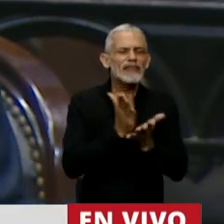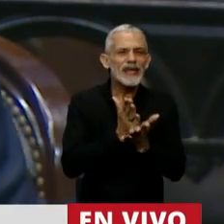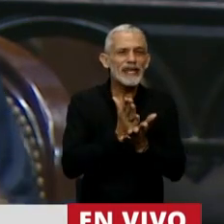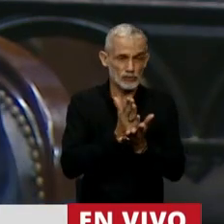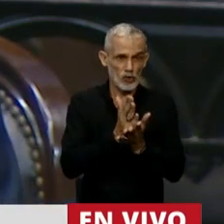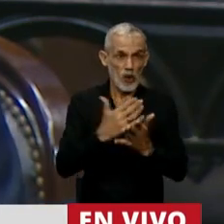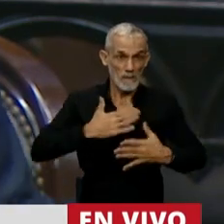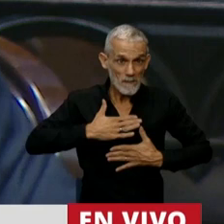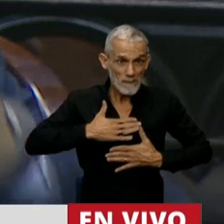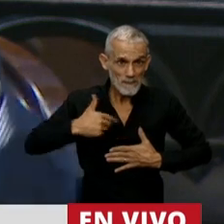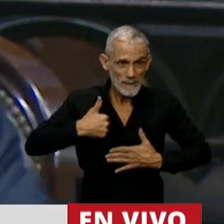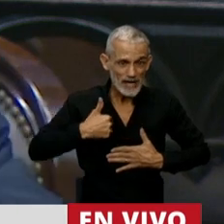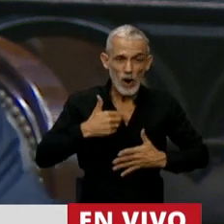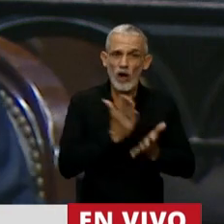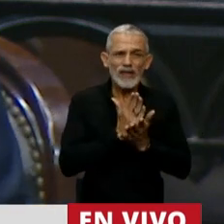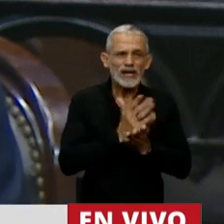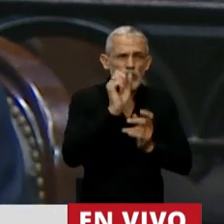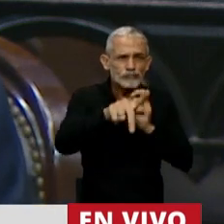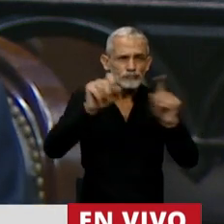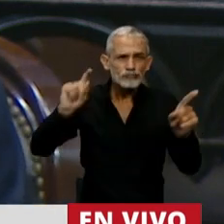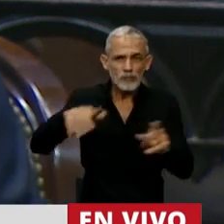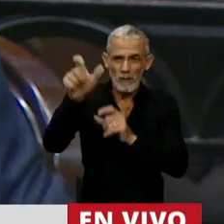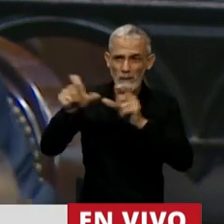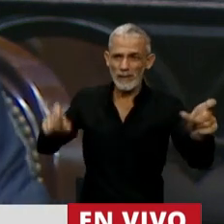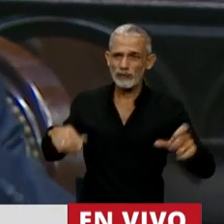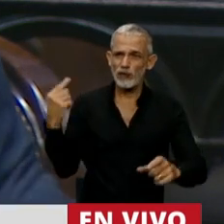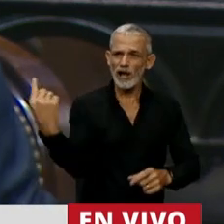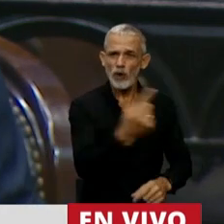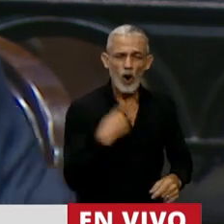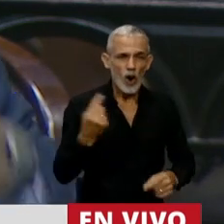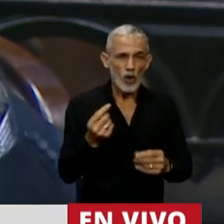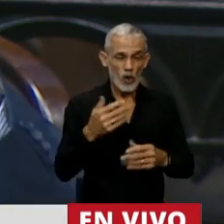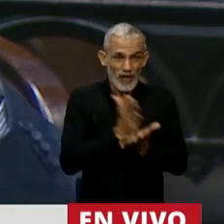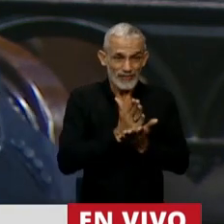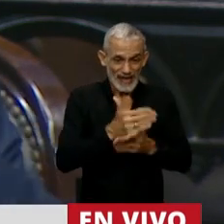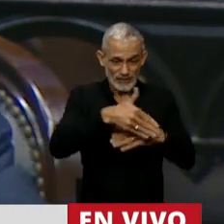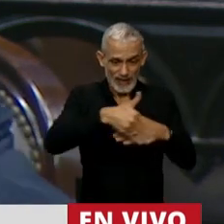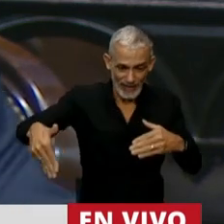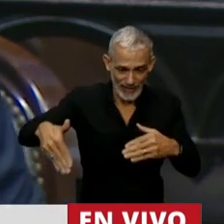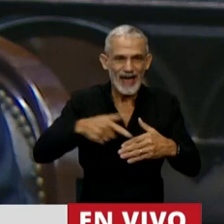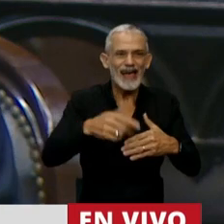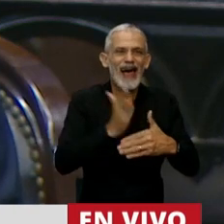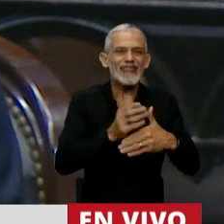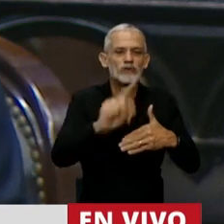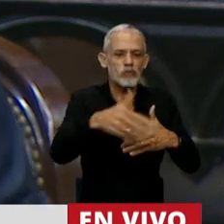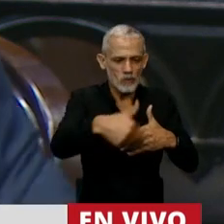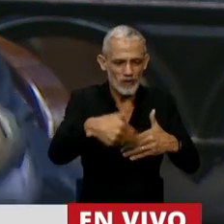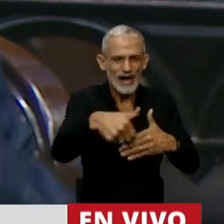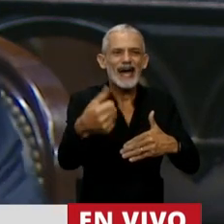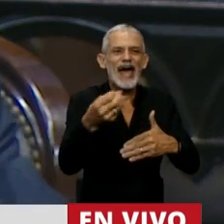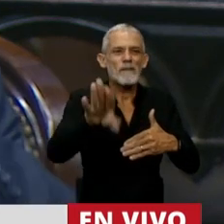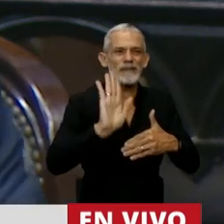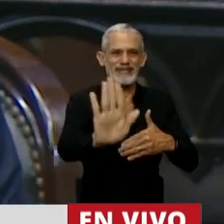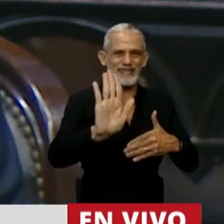derecho mío y de cada uno de los seres humanos termina donde empieza el del otro.